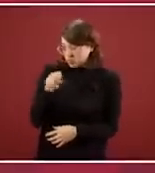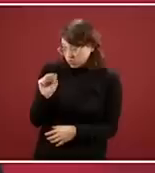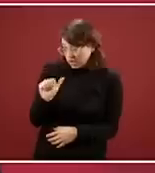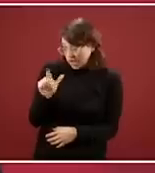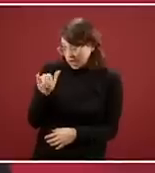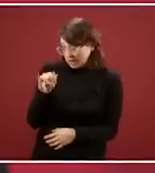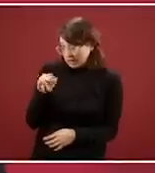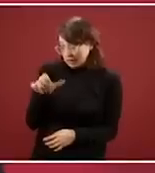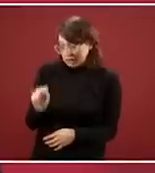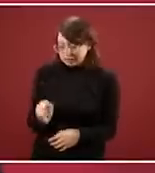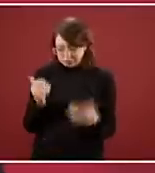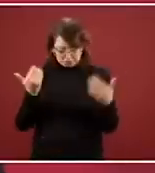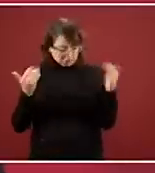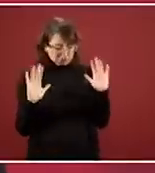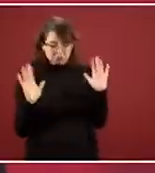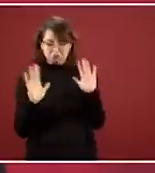O sea,